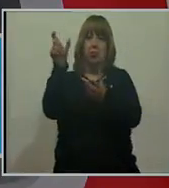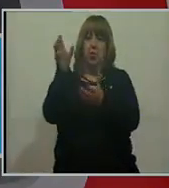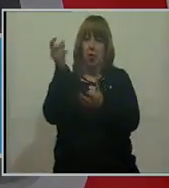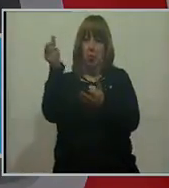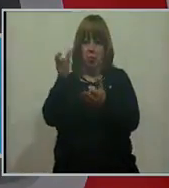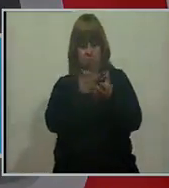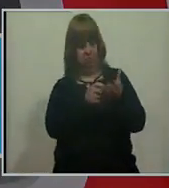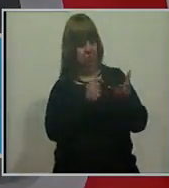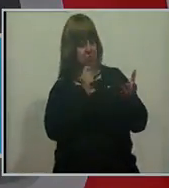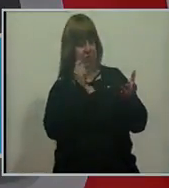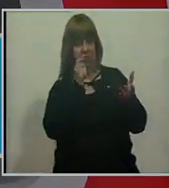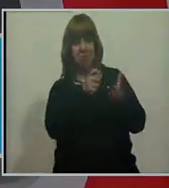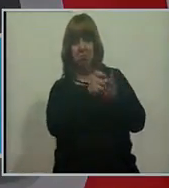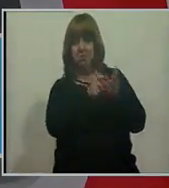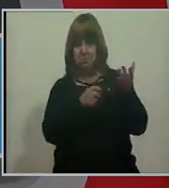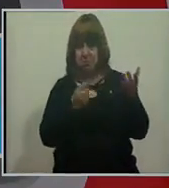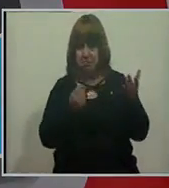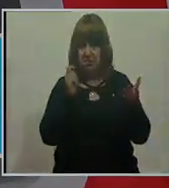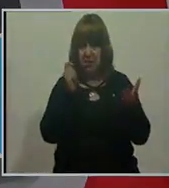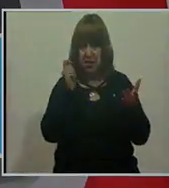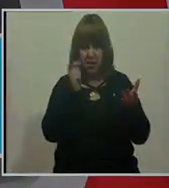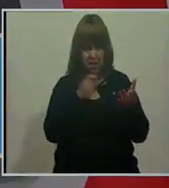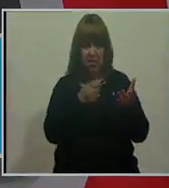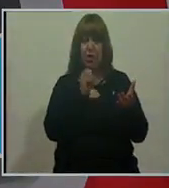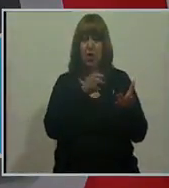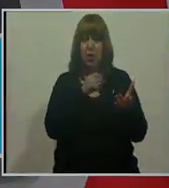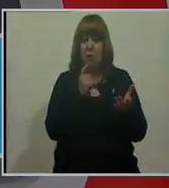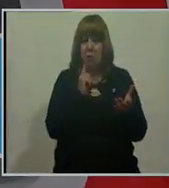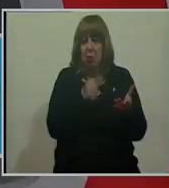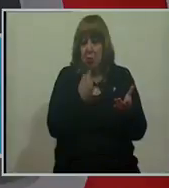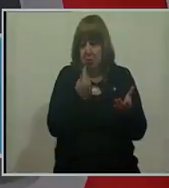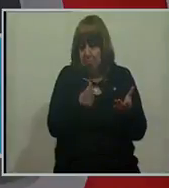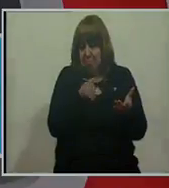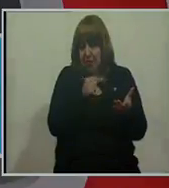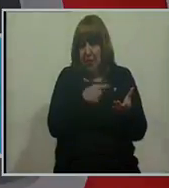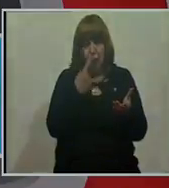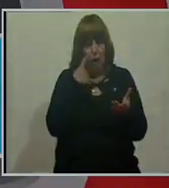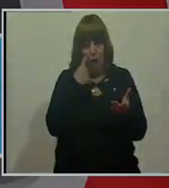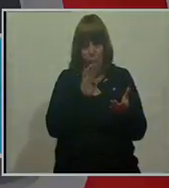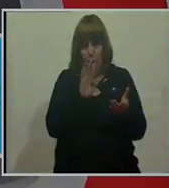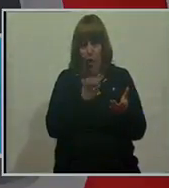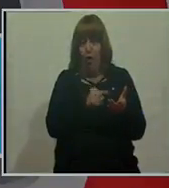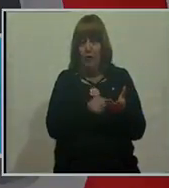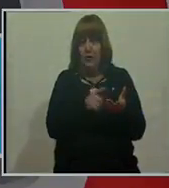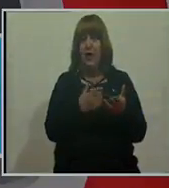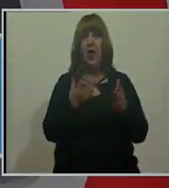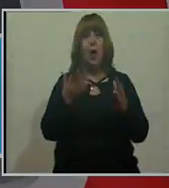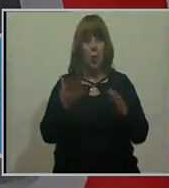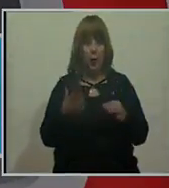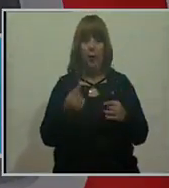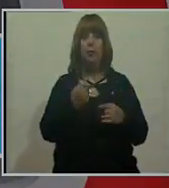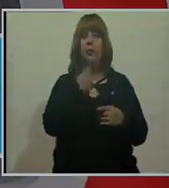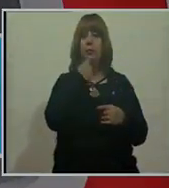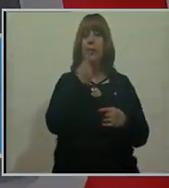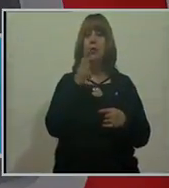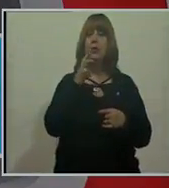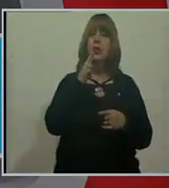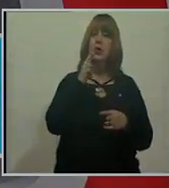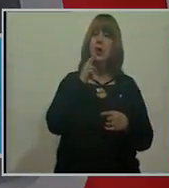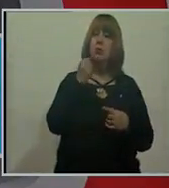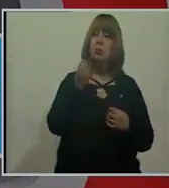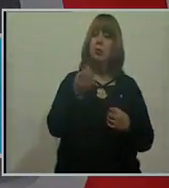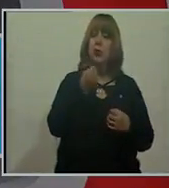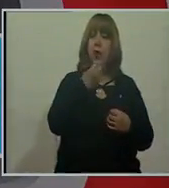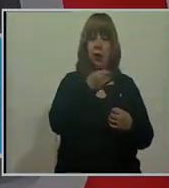¿De esta forma de venta? Habría que averiguar, porque quizás no ya sé. No es tan rentable el hecho. Rentabilidad no es tan rentable. Es una